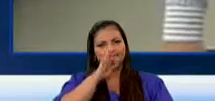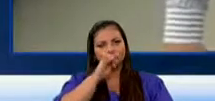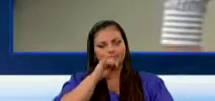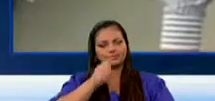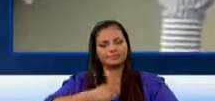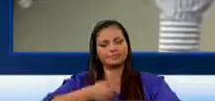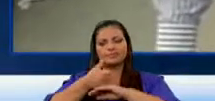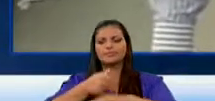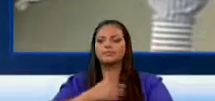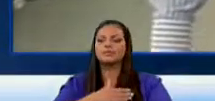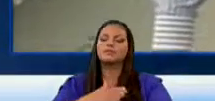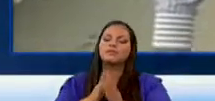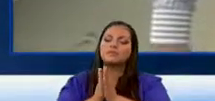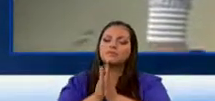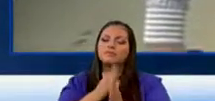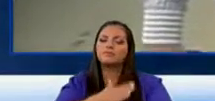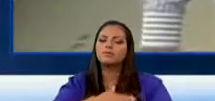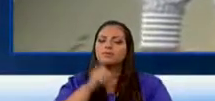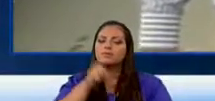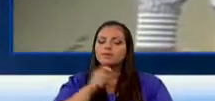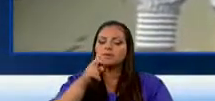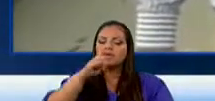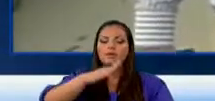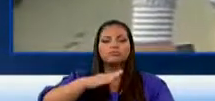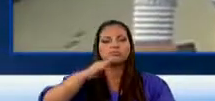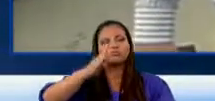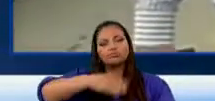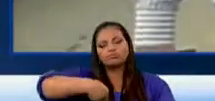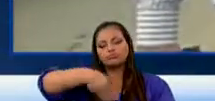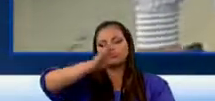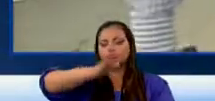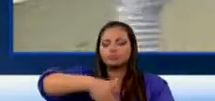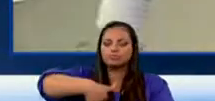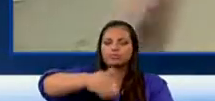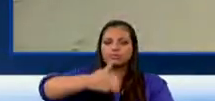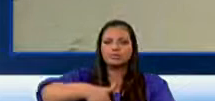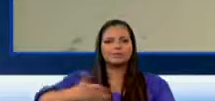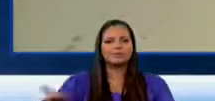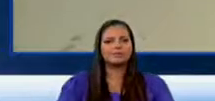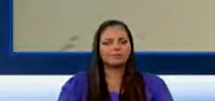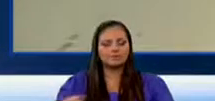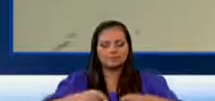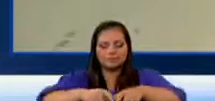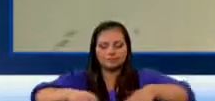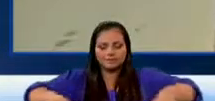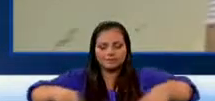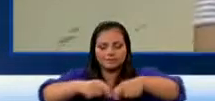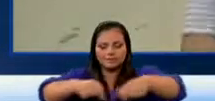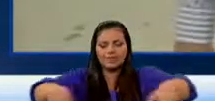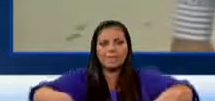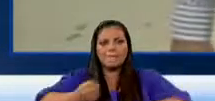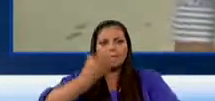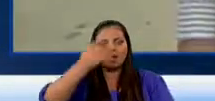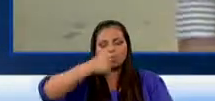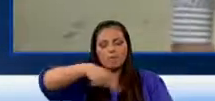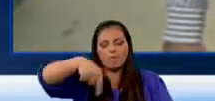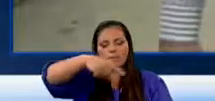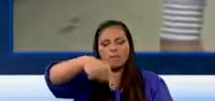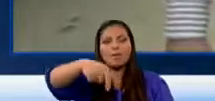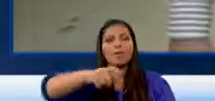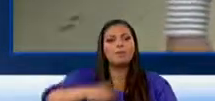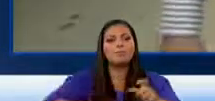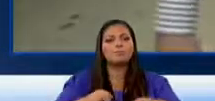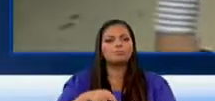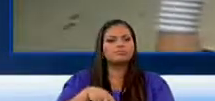que no, ¿verdad? Para el paradero y todo eso, ¿verdad? A eso se le podría agregar. Ya el carril especial, sí. Correcto, entonces se le podría